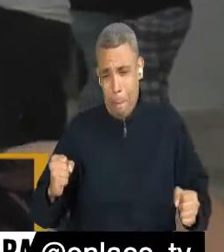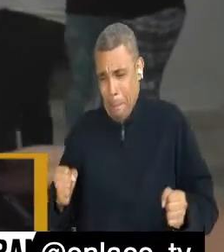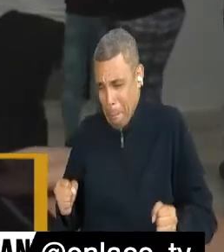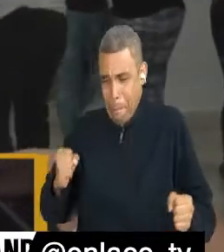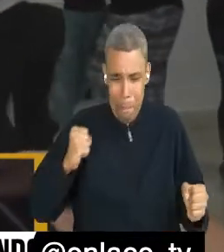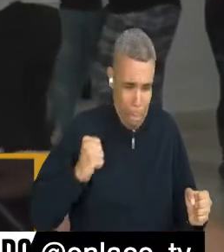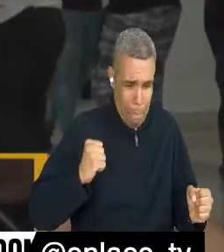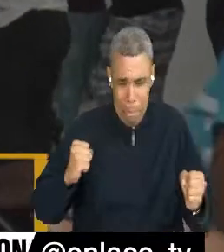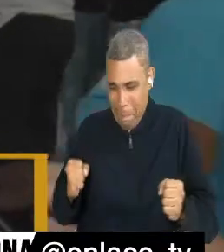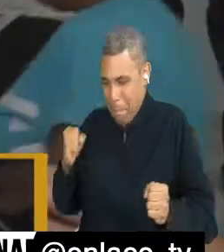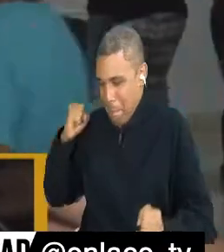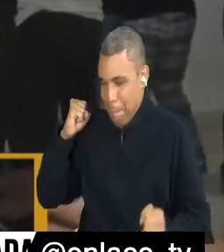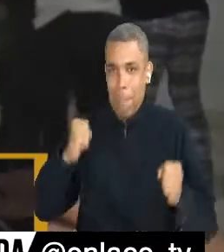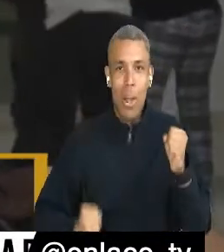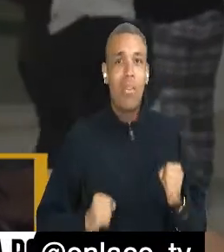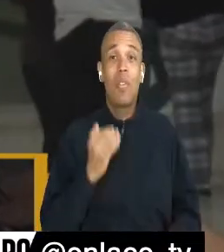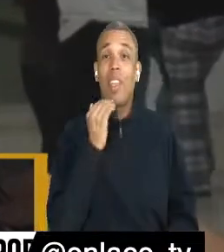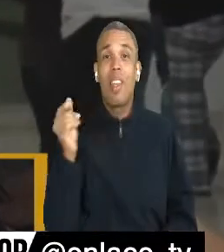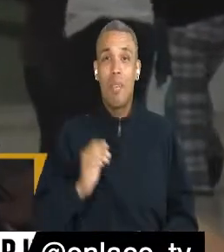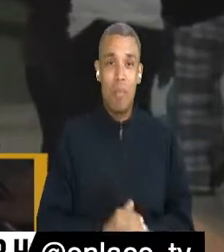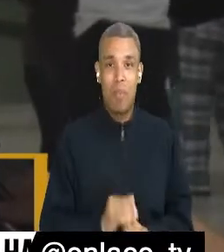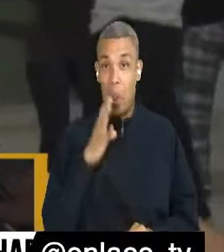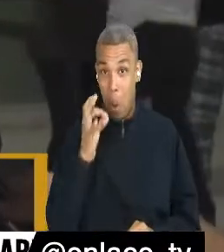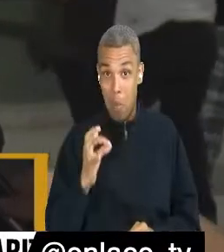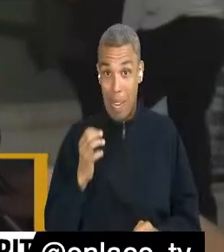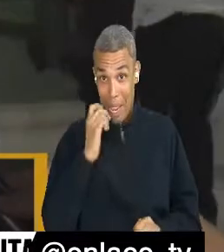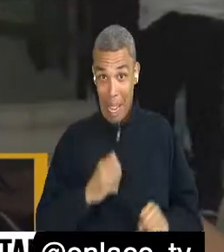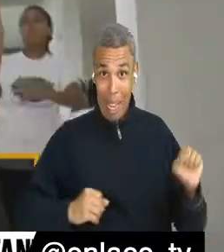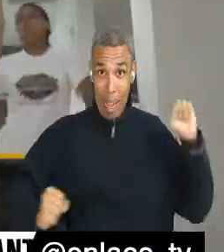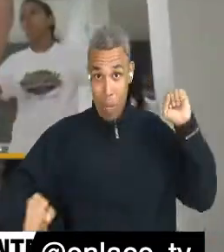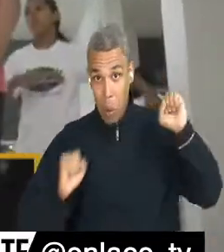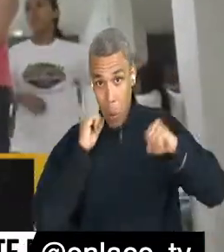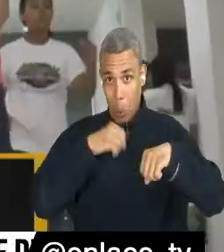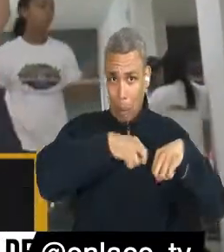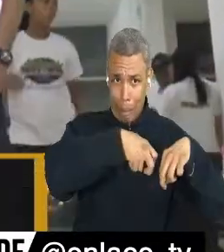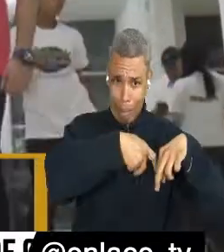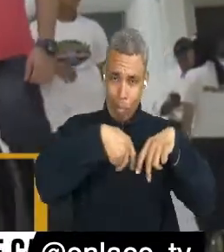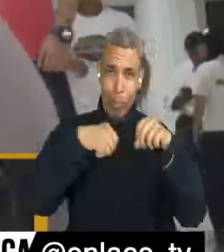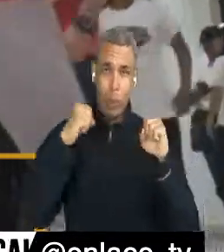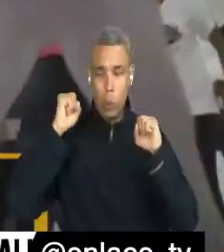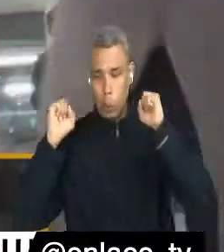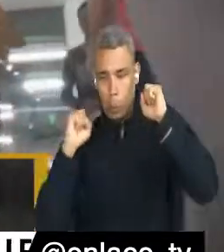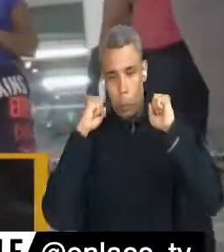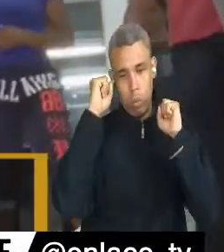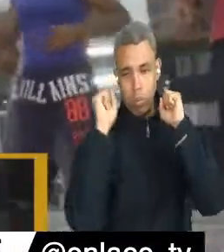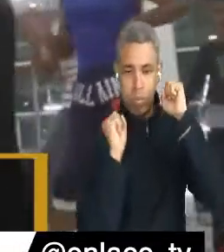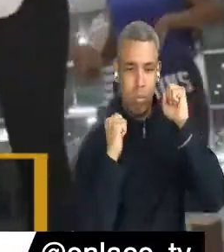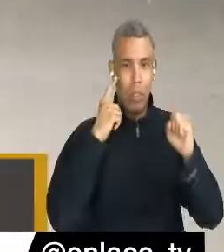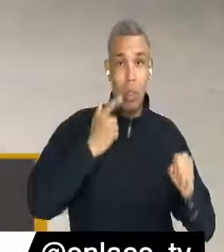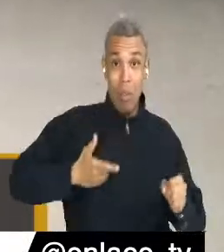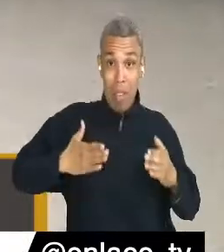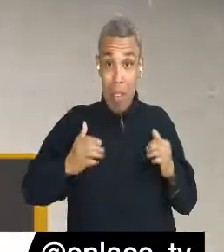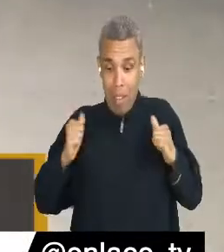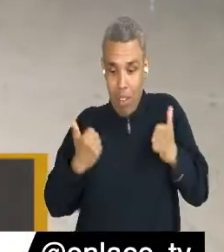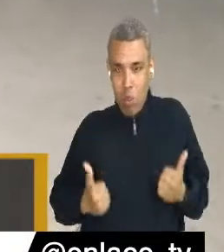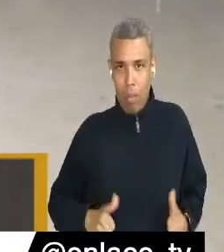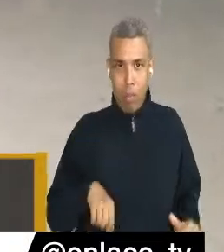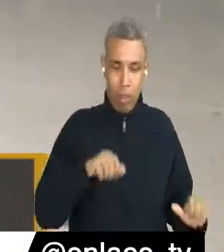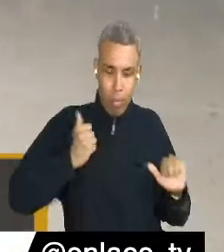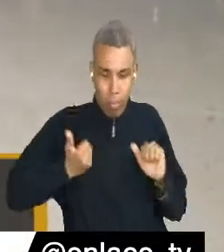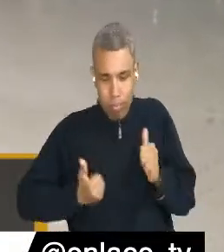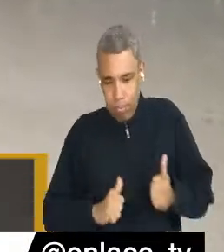No, digo, uno, por ejemplo, en la bachata no ve al hombre, obviamente, moviéndose mucho, ¿no? Las mujeres somos como más sueltas para eso. Sin embargo,